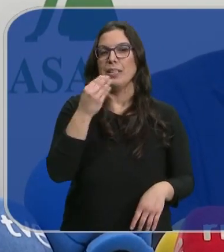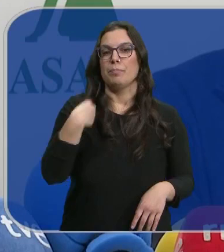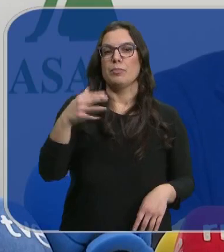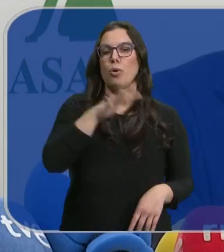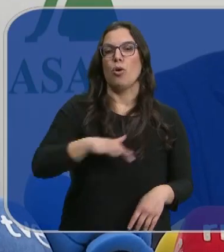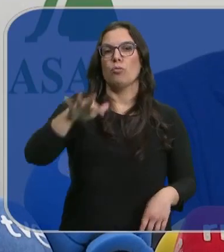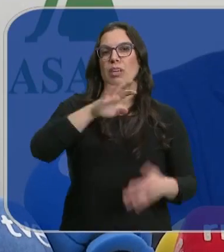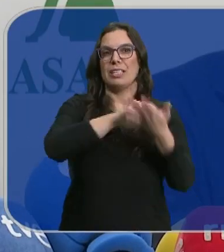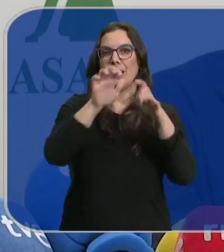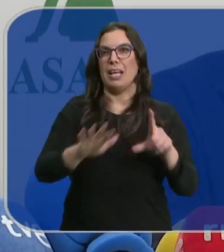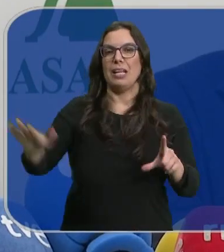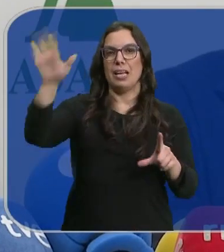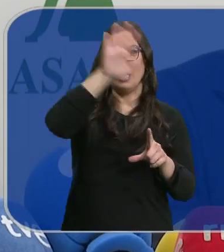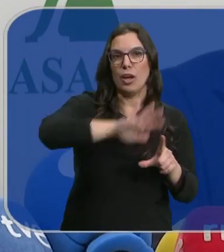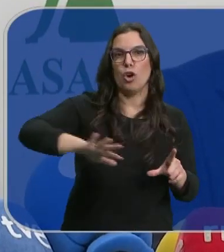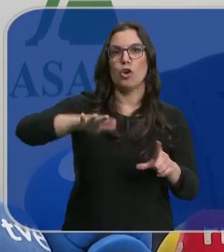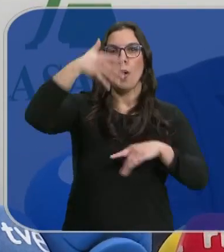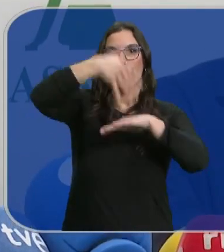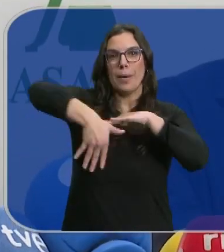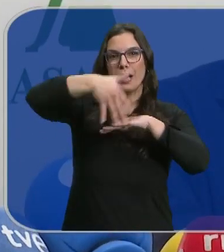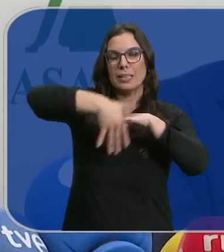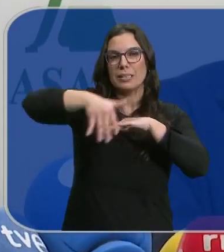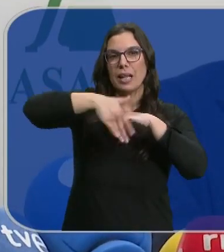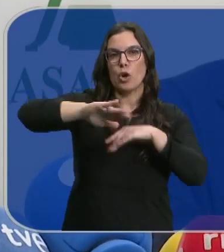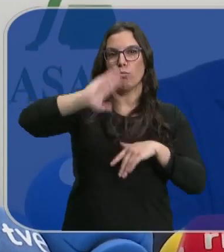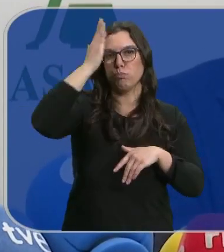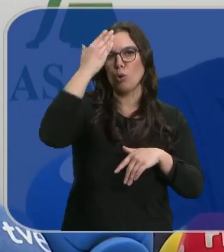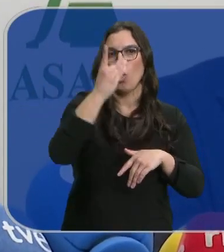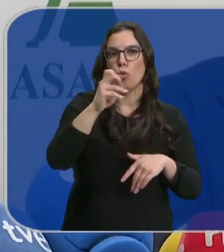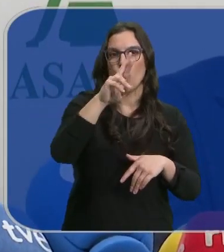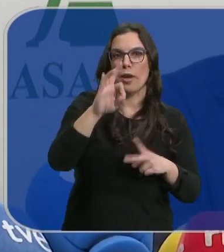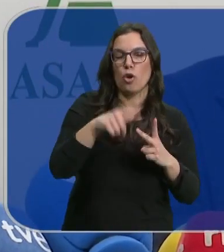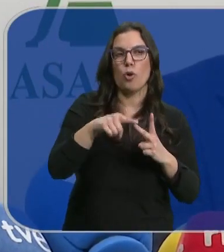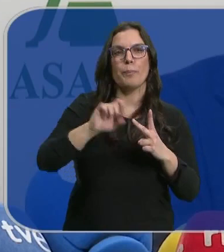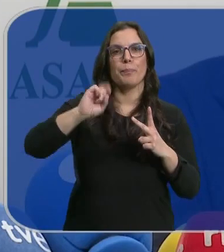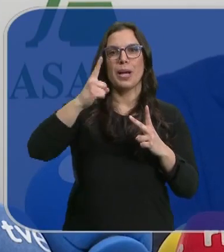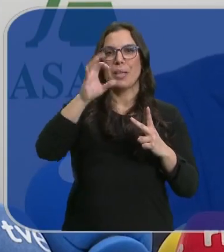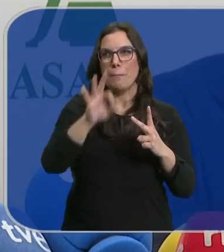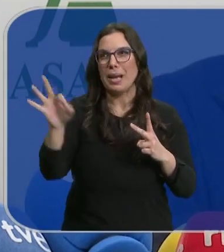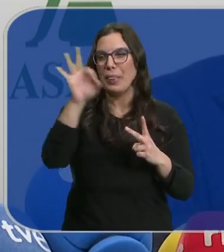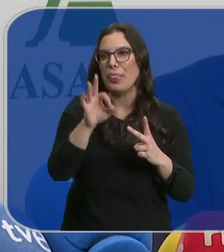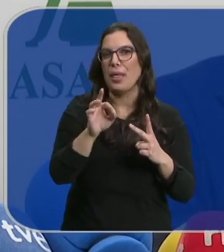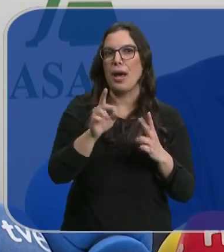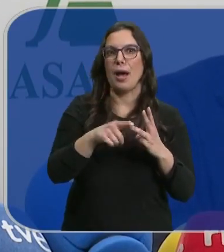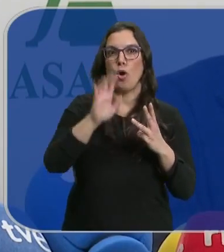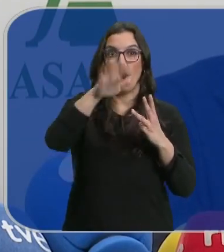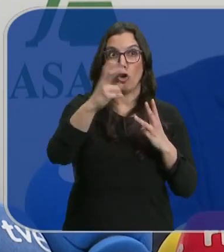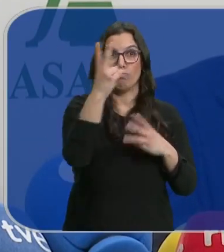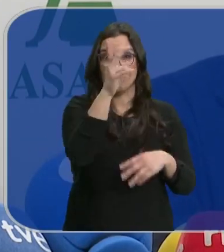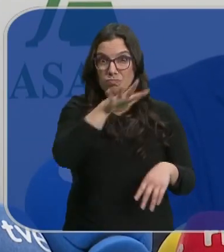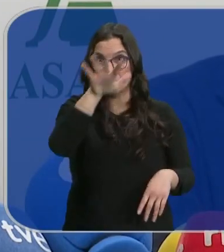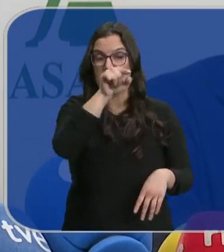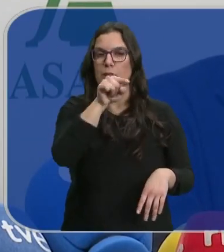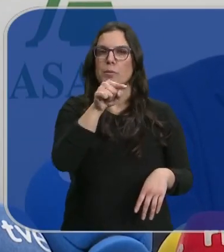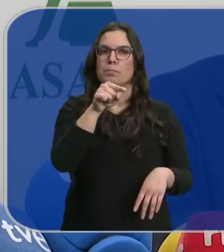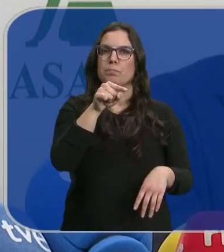de Castilla-León, donde están los pantanos de la cabecera del Duero, donde están los pantanos particularmente de Palencia y los de León, pues